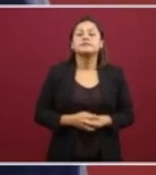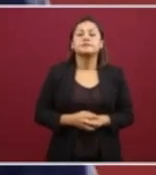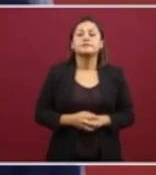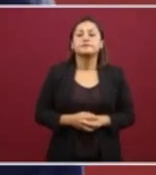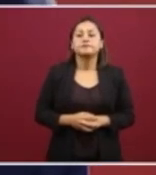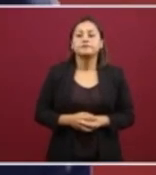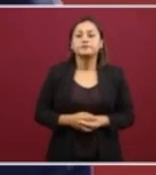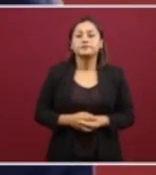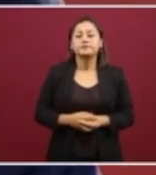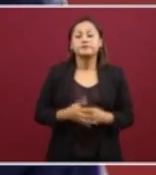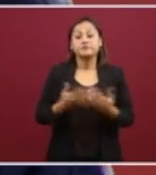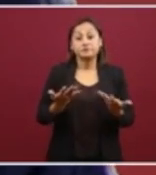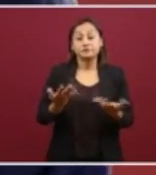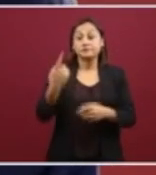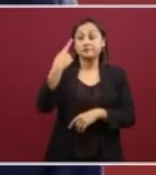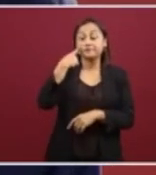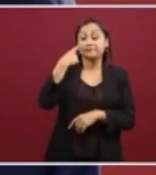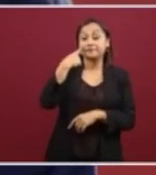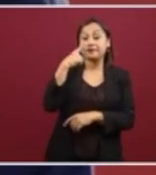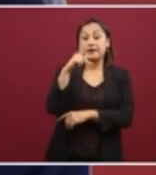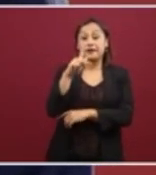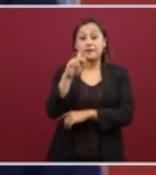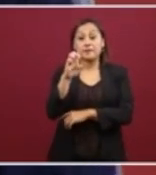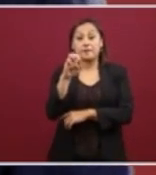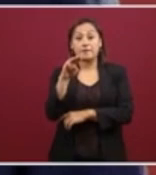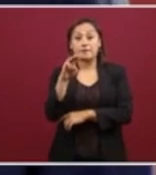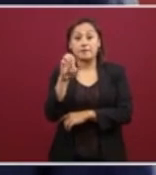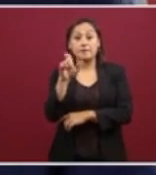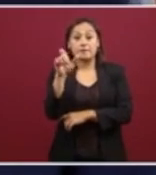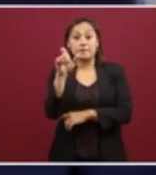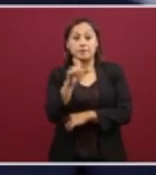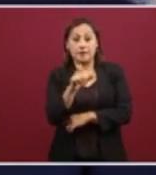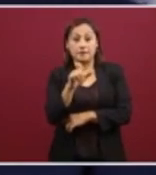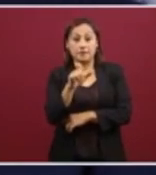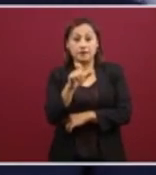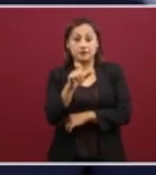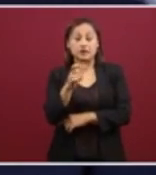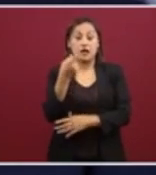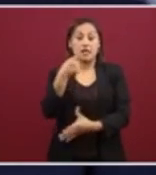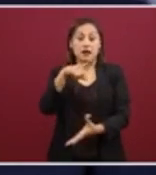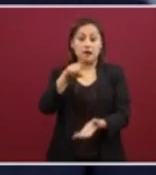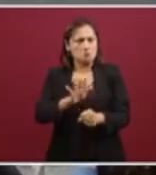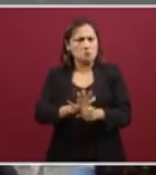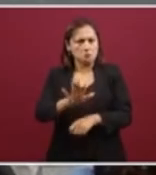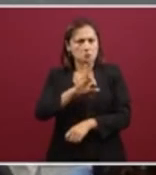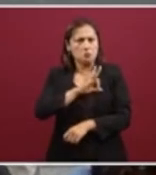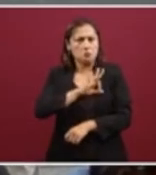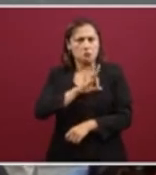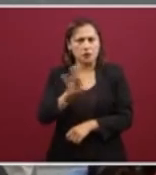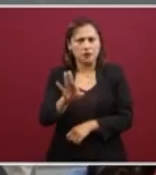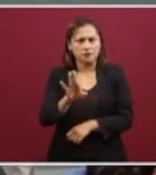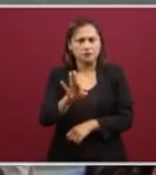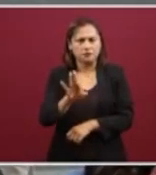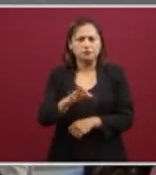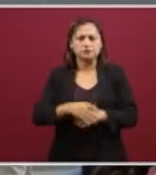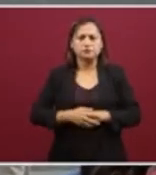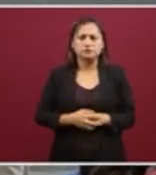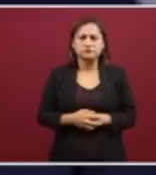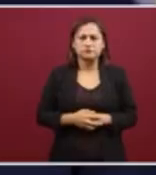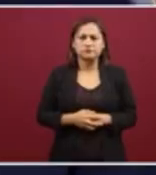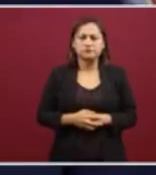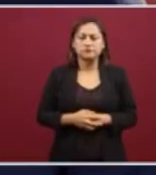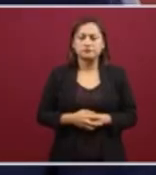que pemex no tienen ningún problema para reestructurar su deuda cuando información de susana hacer